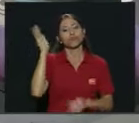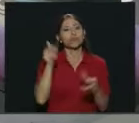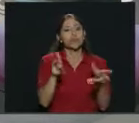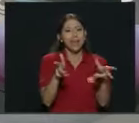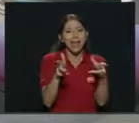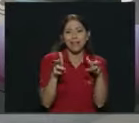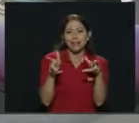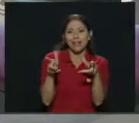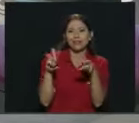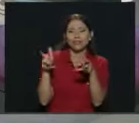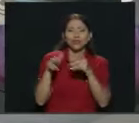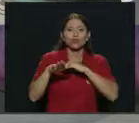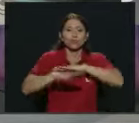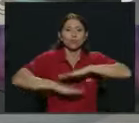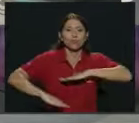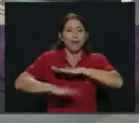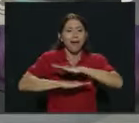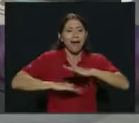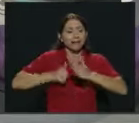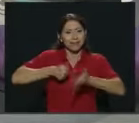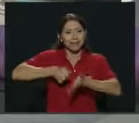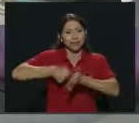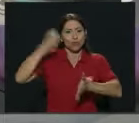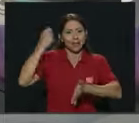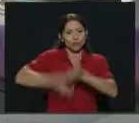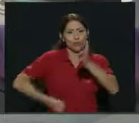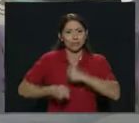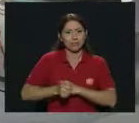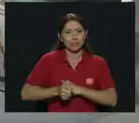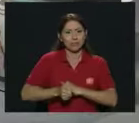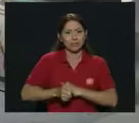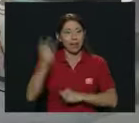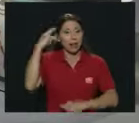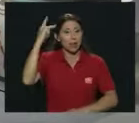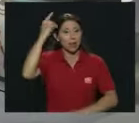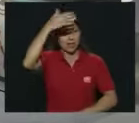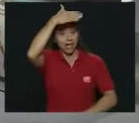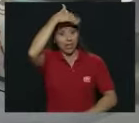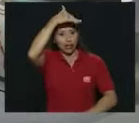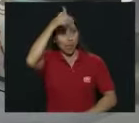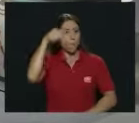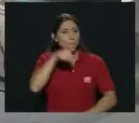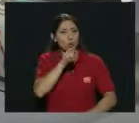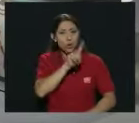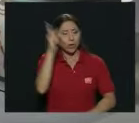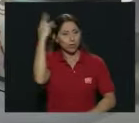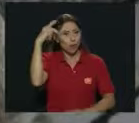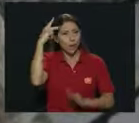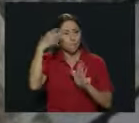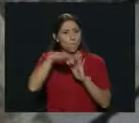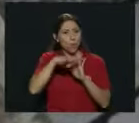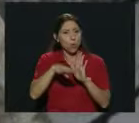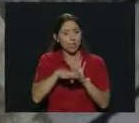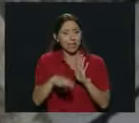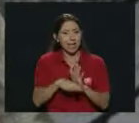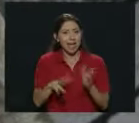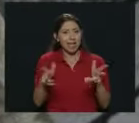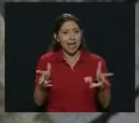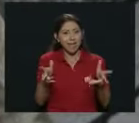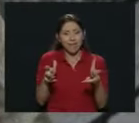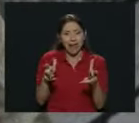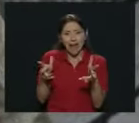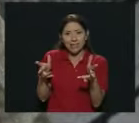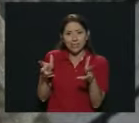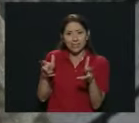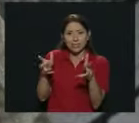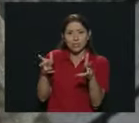sus bases electorales duras. La política de Trump no es una política de atracción,